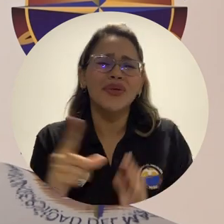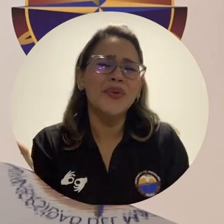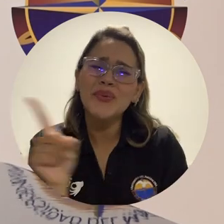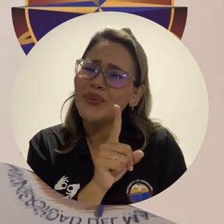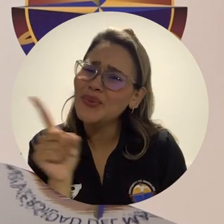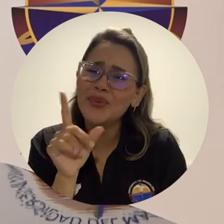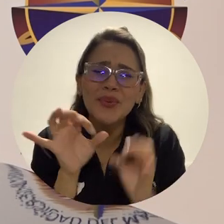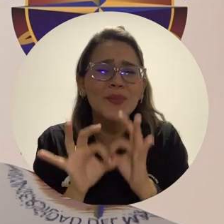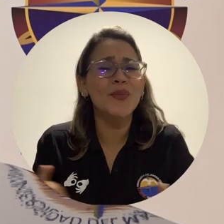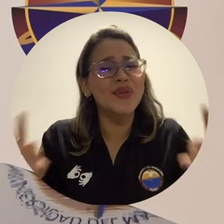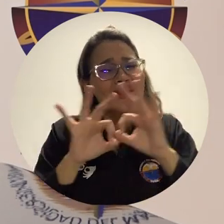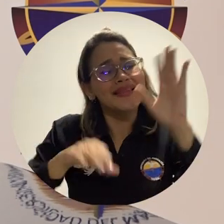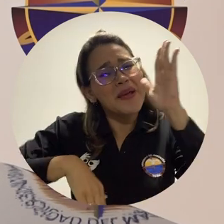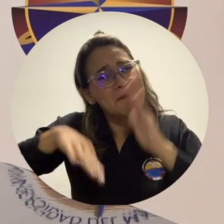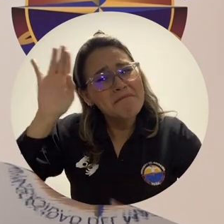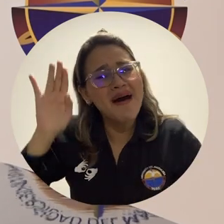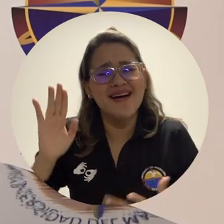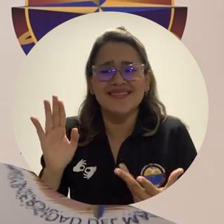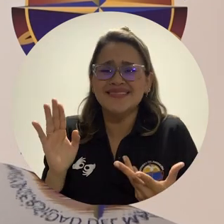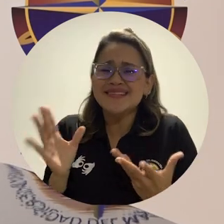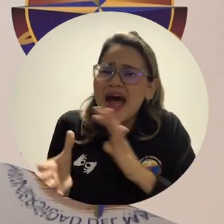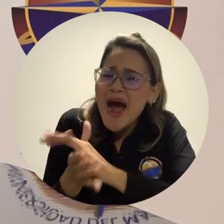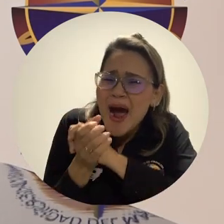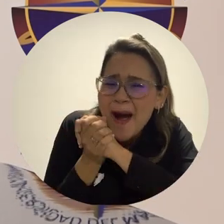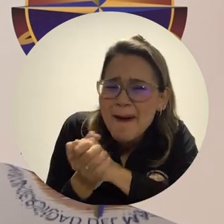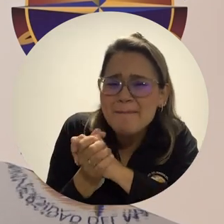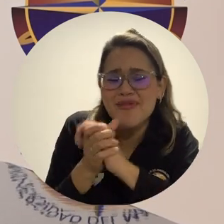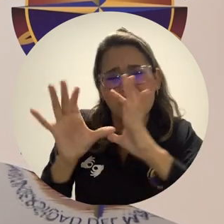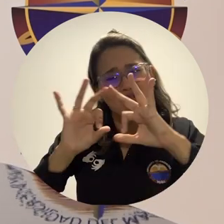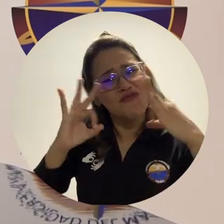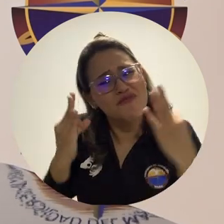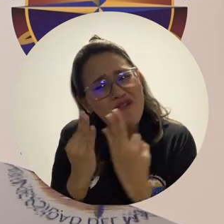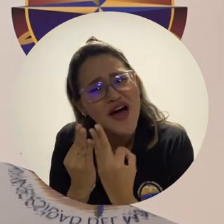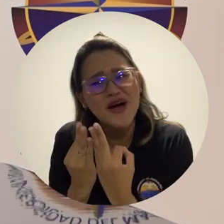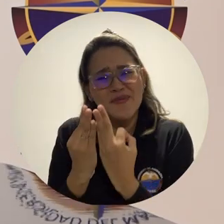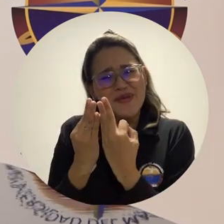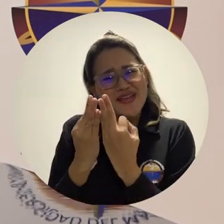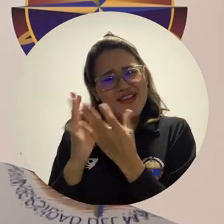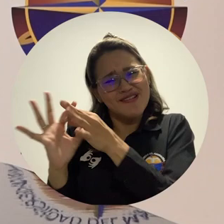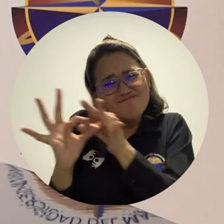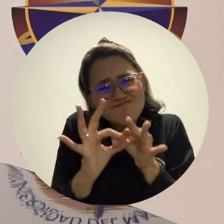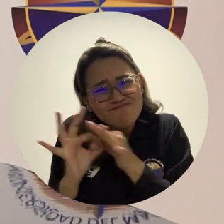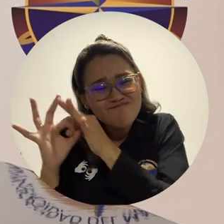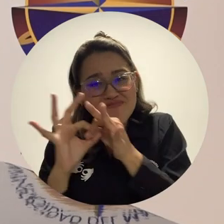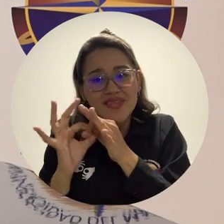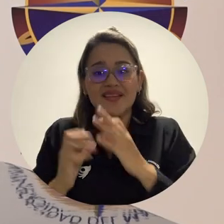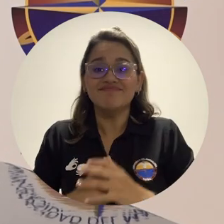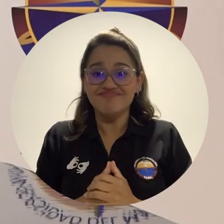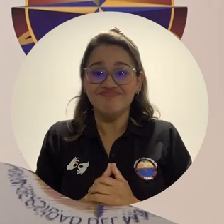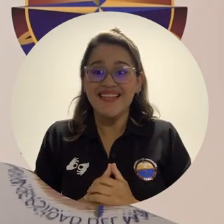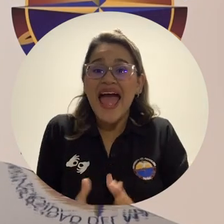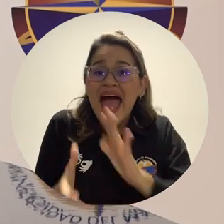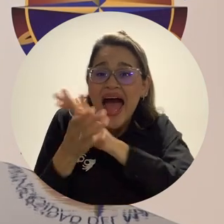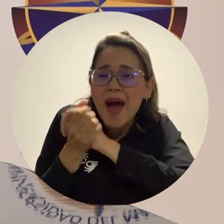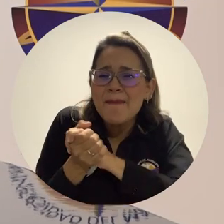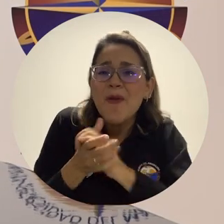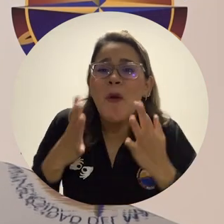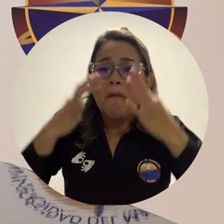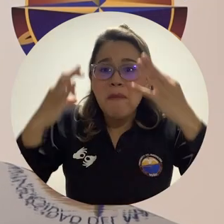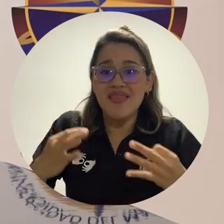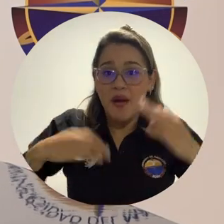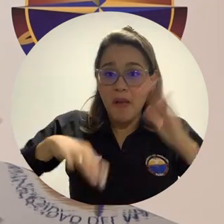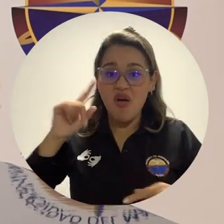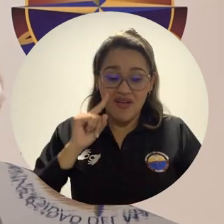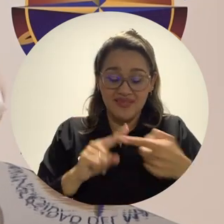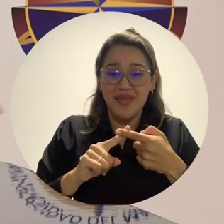está en la riqueza del corazón, en lo que puedes construir al tener familia, al tener amigos, al tener compañeros, al tener gente, amigos de